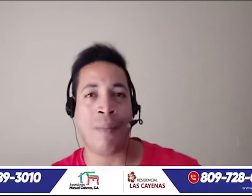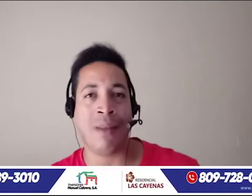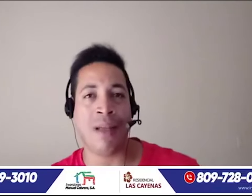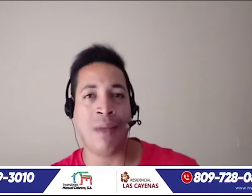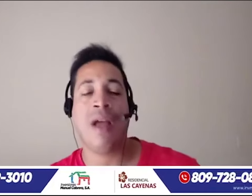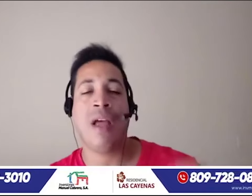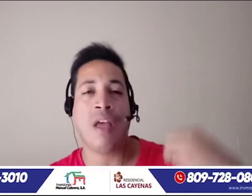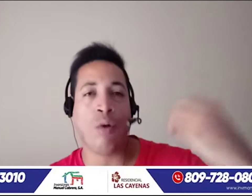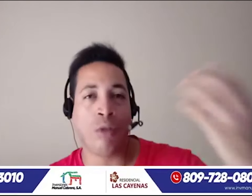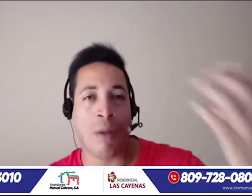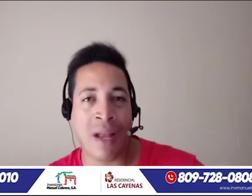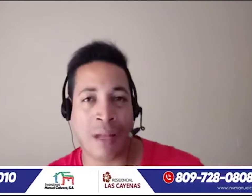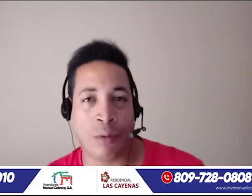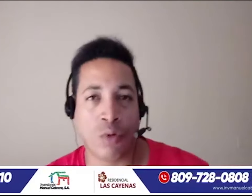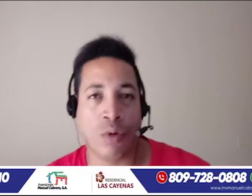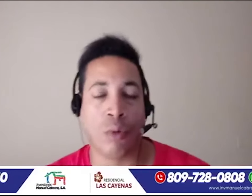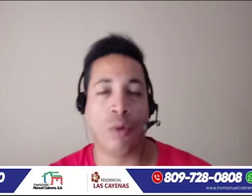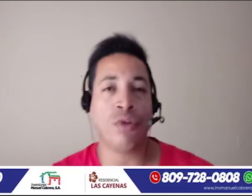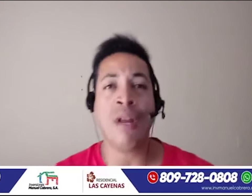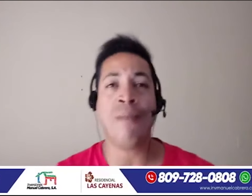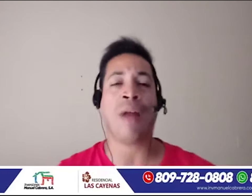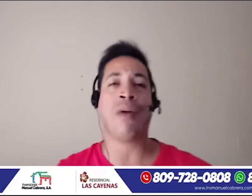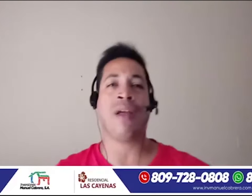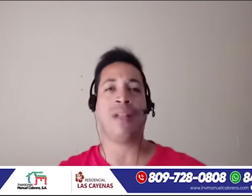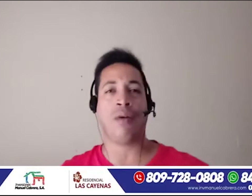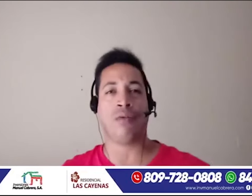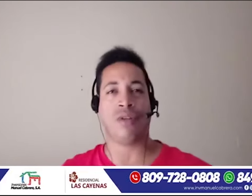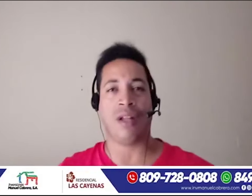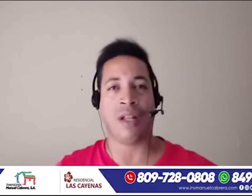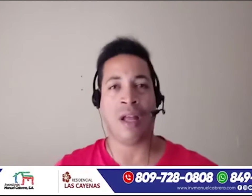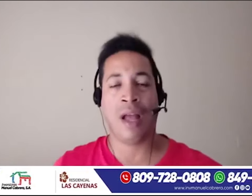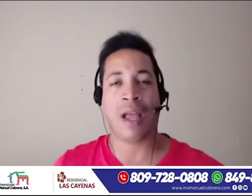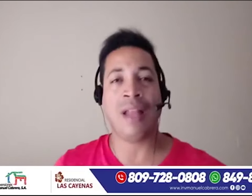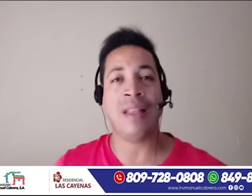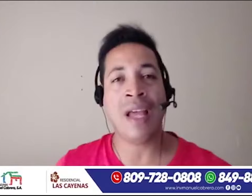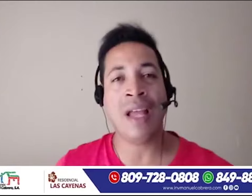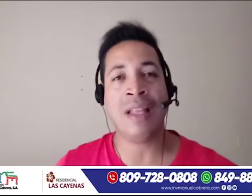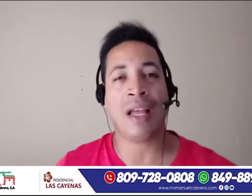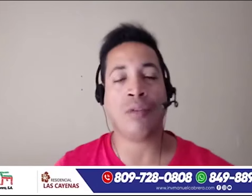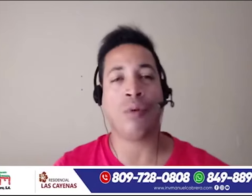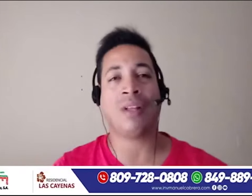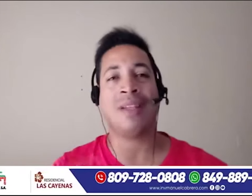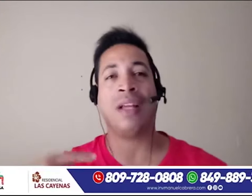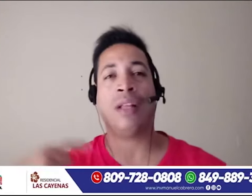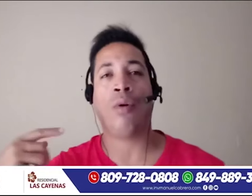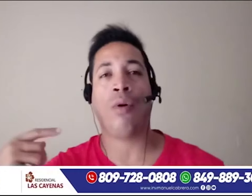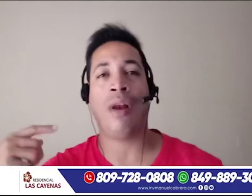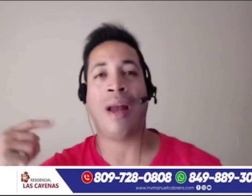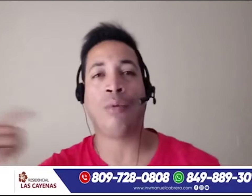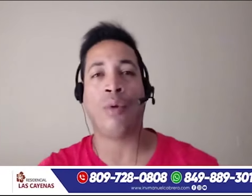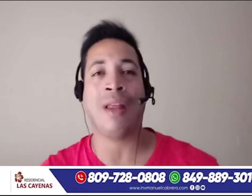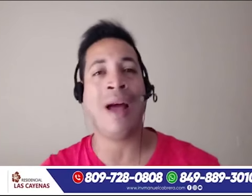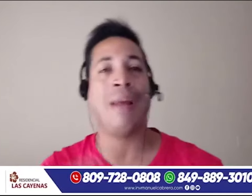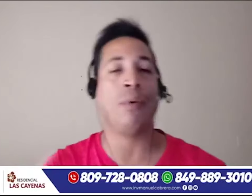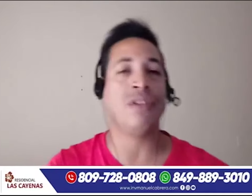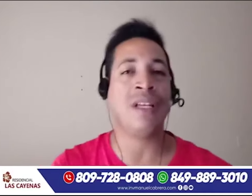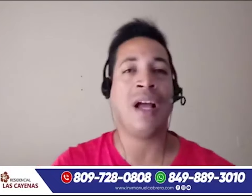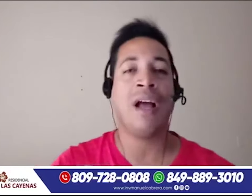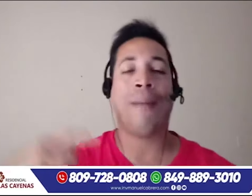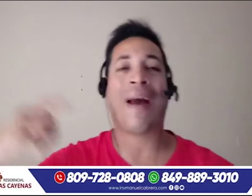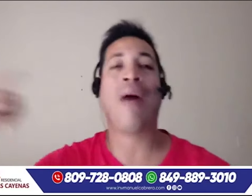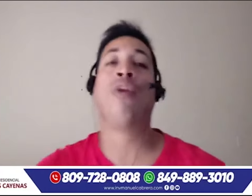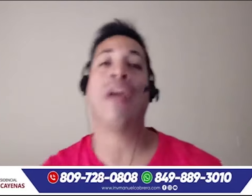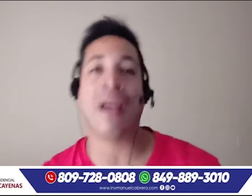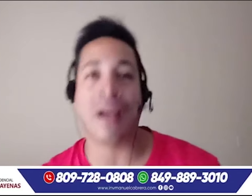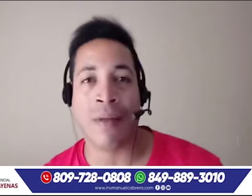con la pandemia y contaminen a todo su entorno. Sin embargo, hay gente inconsciente que entiende que esto lo está haciendo la autoridad, la policía,